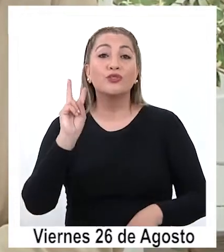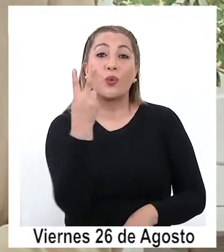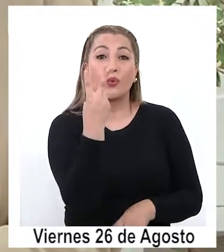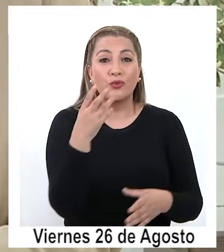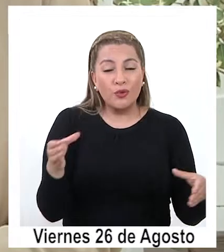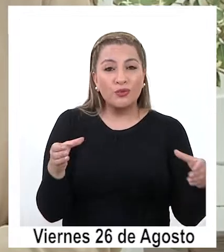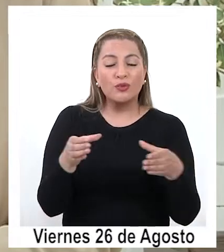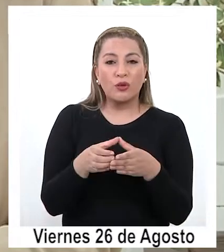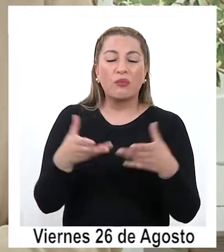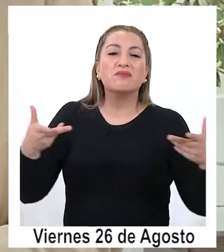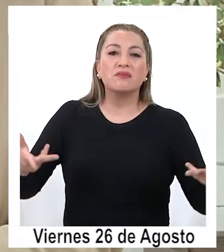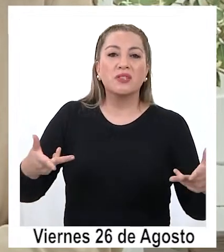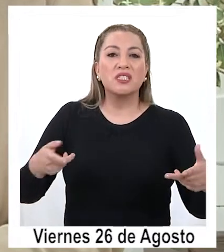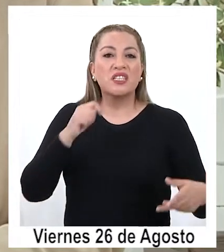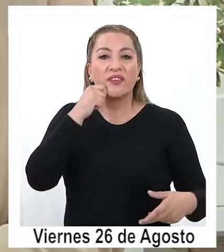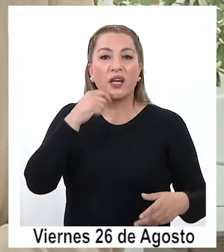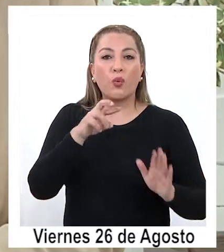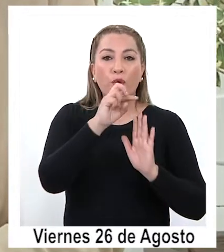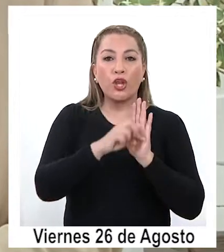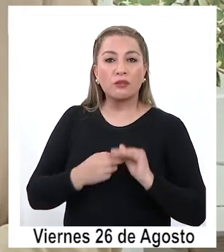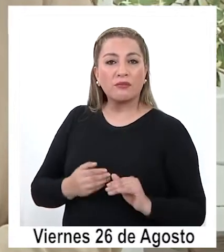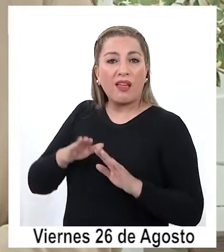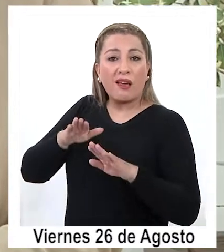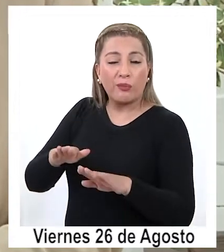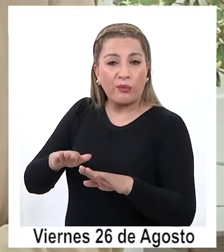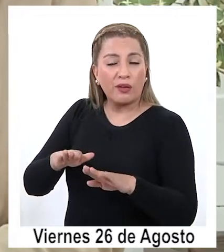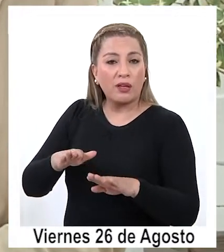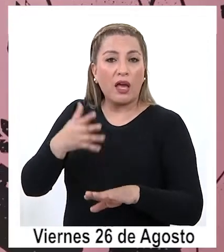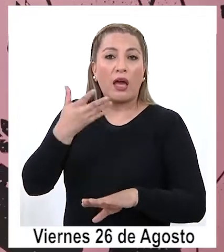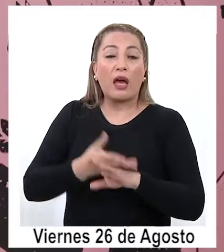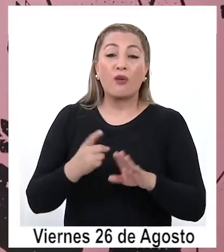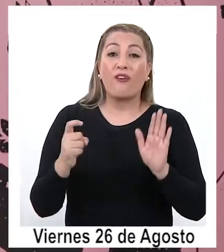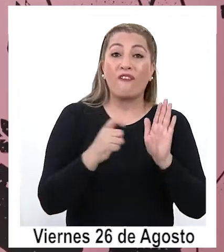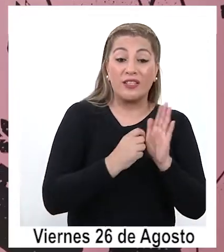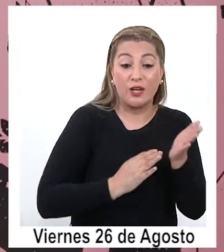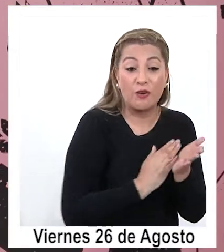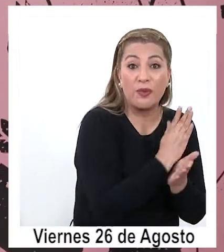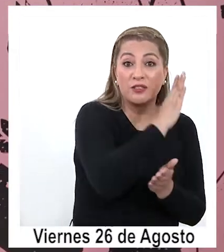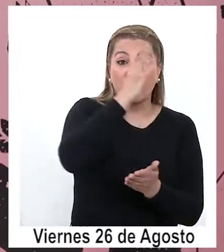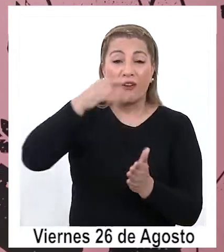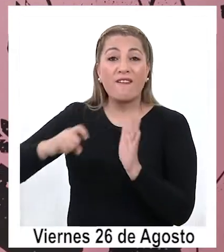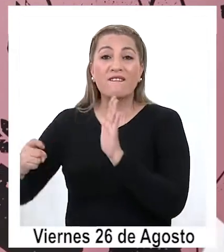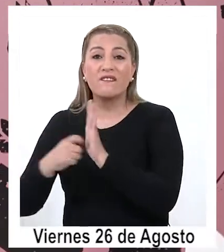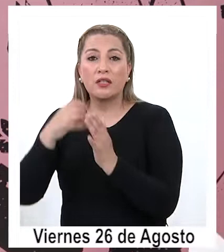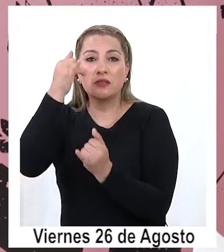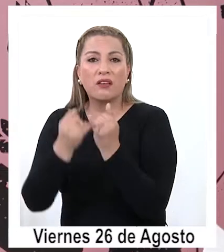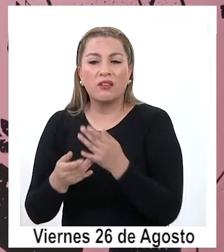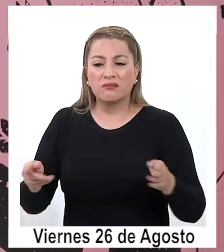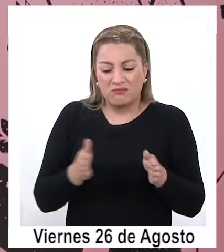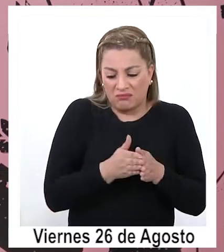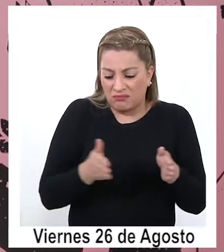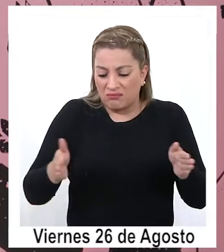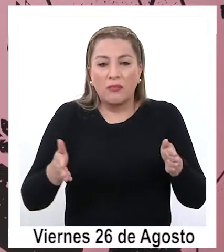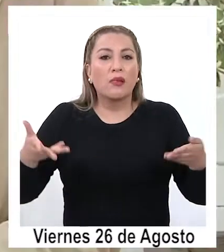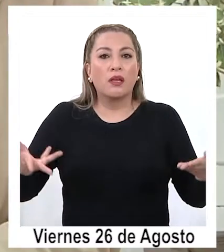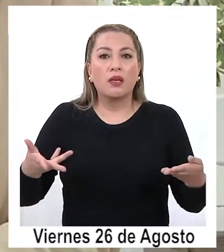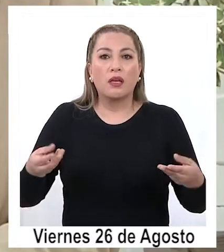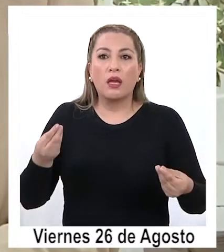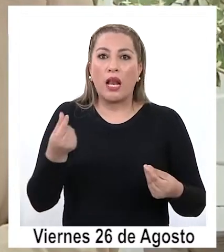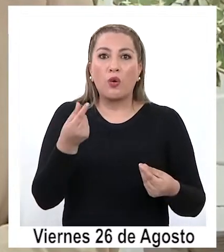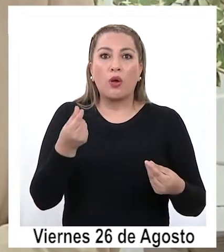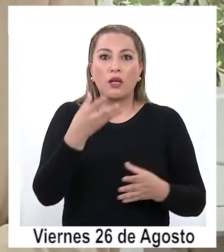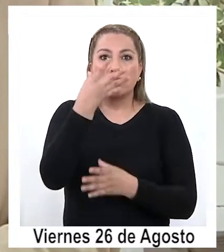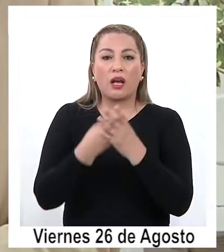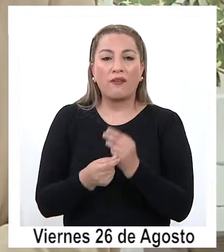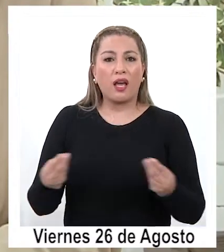que funciona en virtud de un proyecto que tiene una fecha de inicio y una fecha de término entonces uno dice bueno, ¿qué va pasar el día que se acaben las lucas